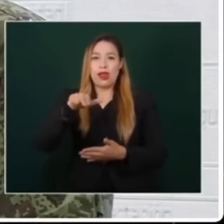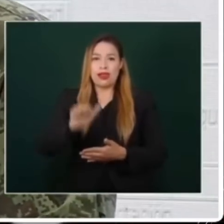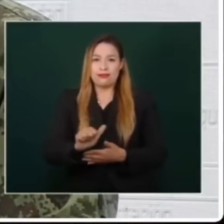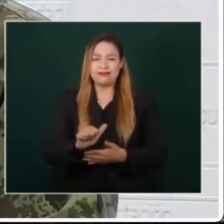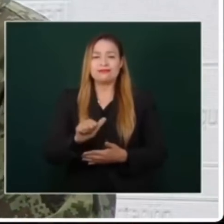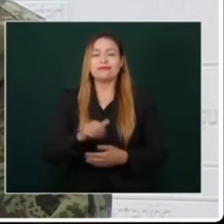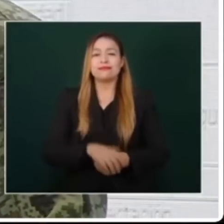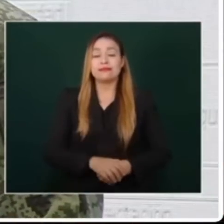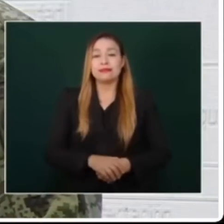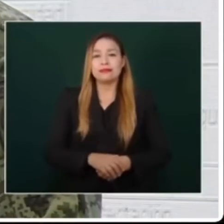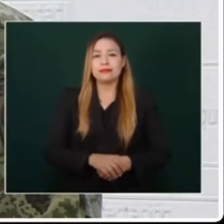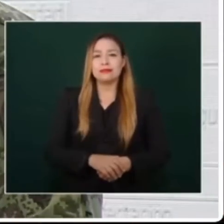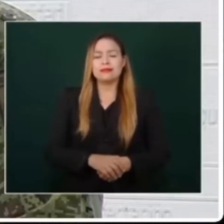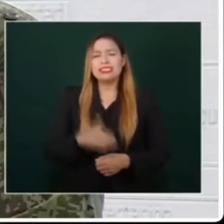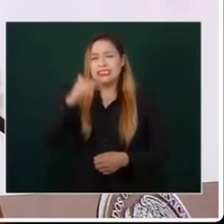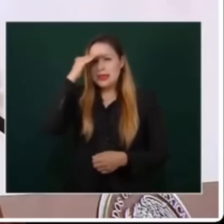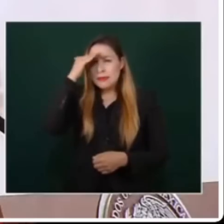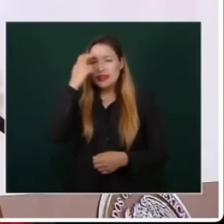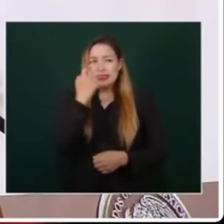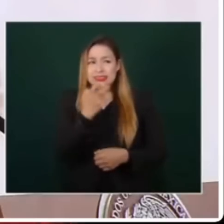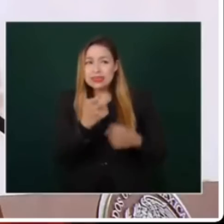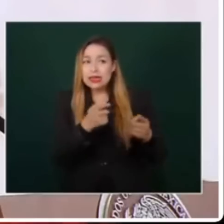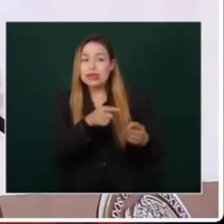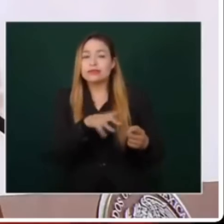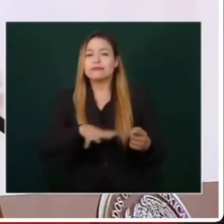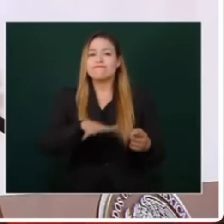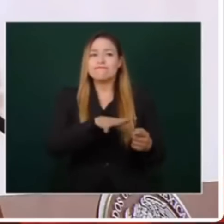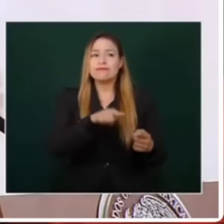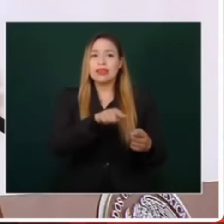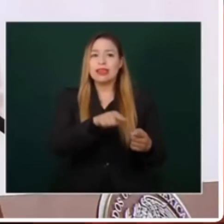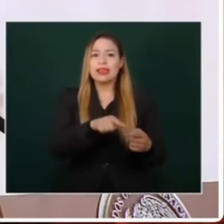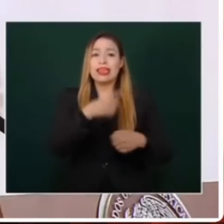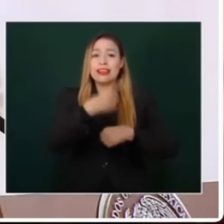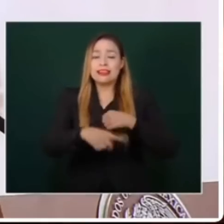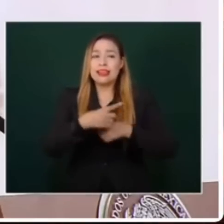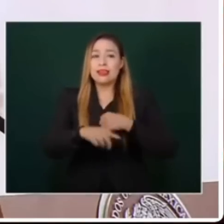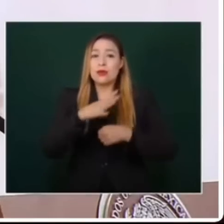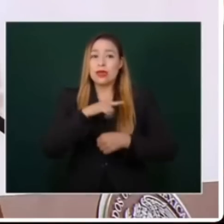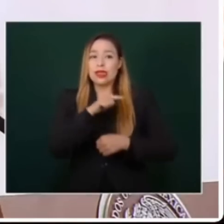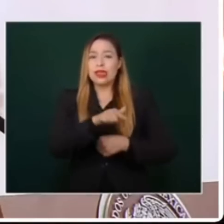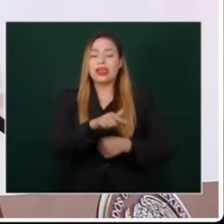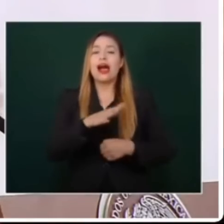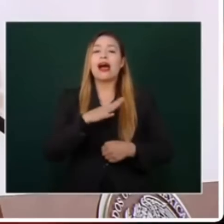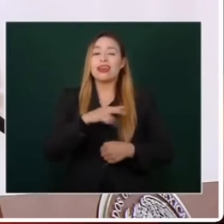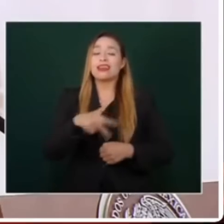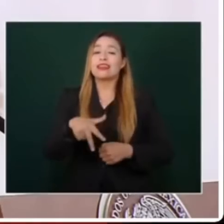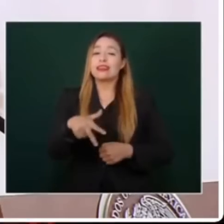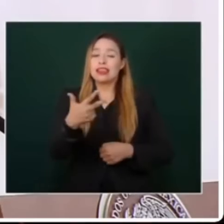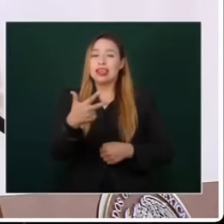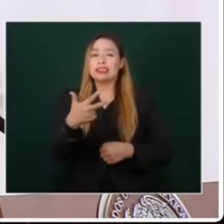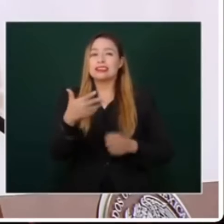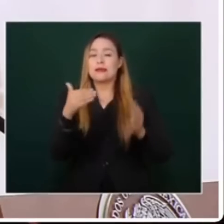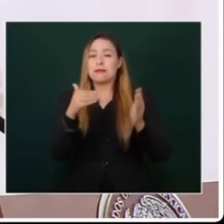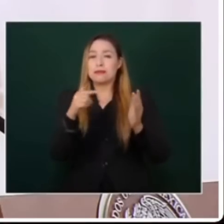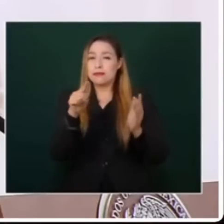Se considera que la afectación en el ámbito de la marihuana fue de 13.6 millones de pesos, afectación